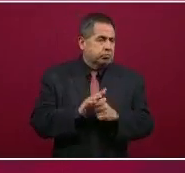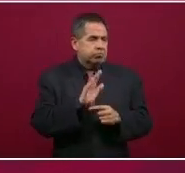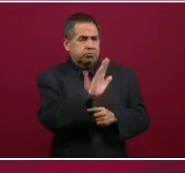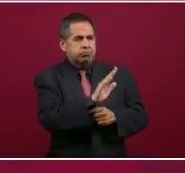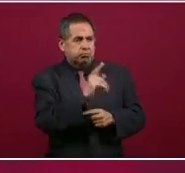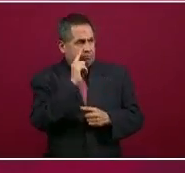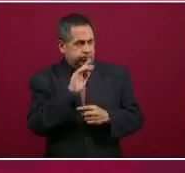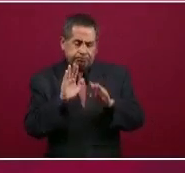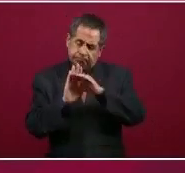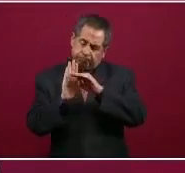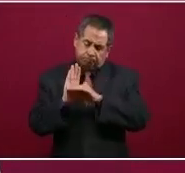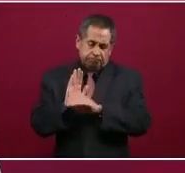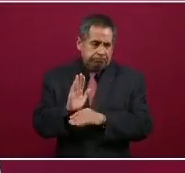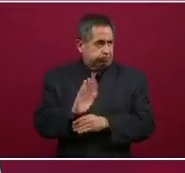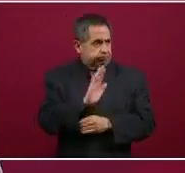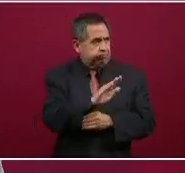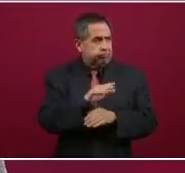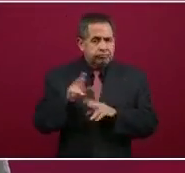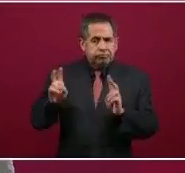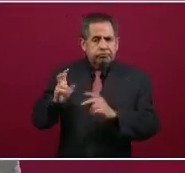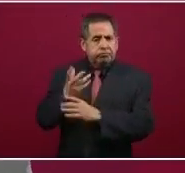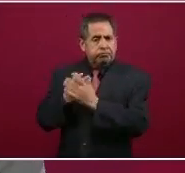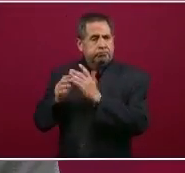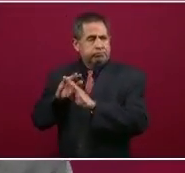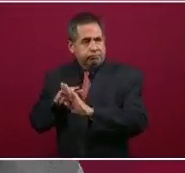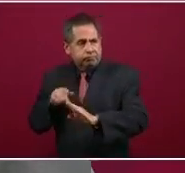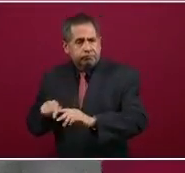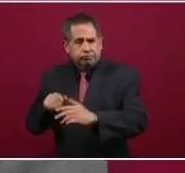en materia migratoria,